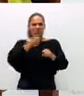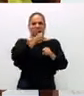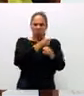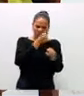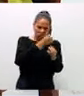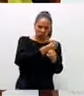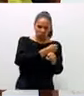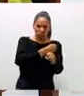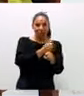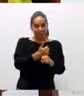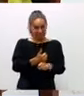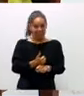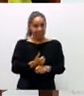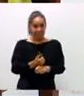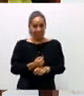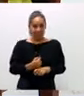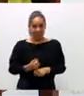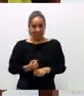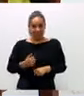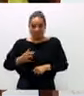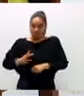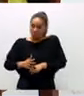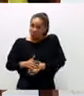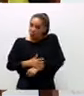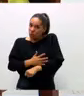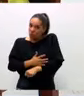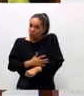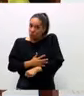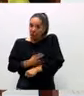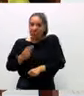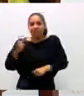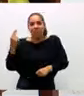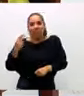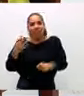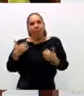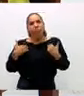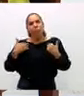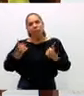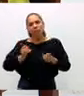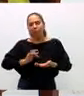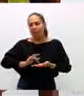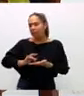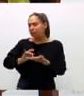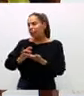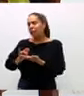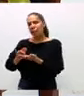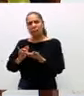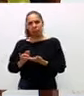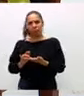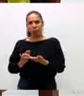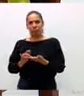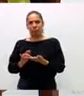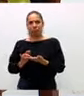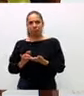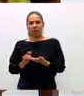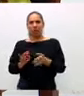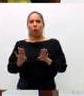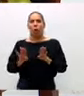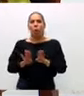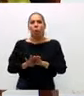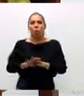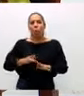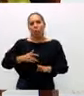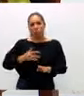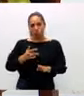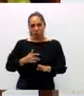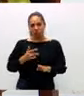emociones, generalmente se manejan de una manera tóxica. Pongo el